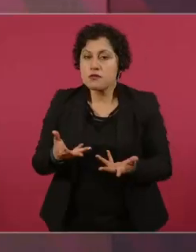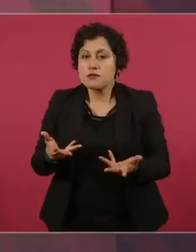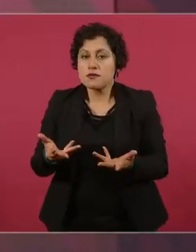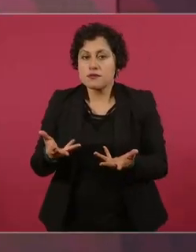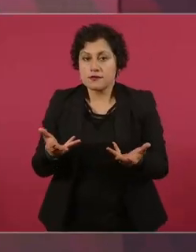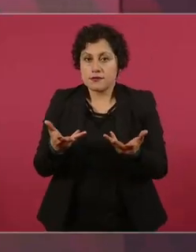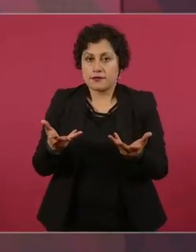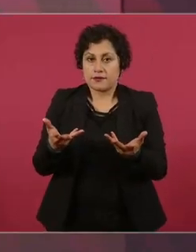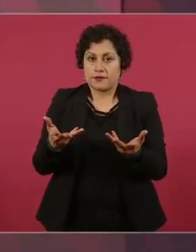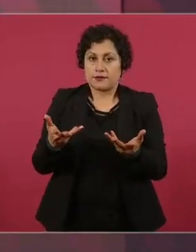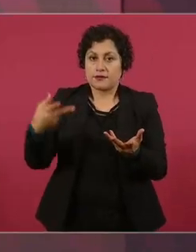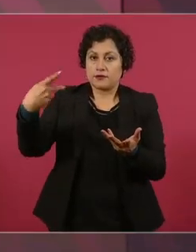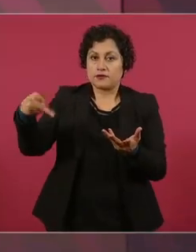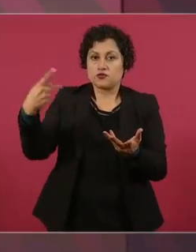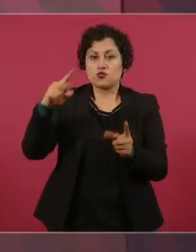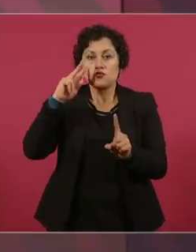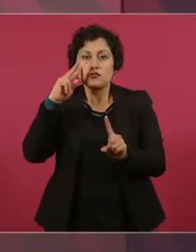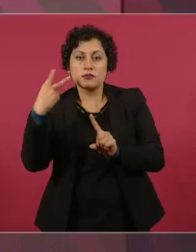qué posturas tienen,